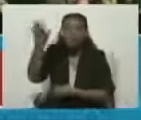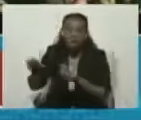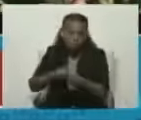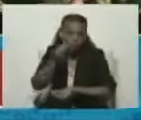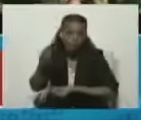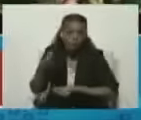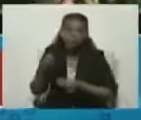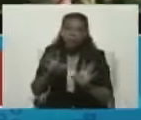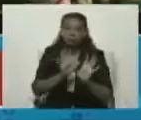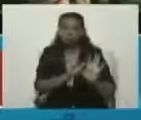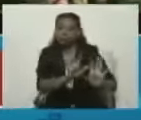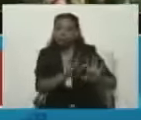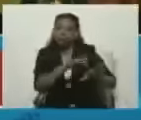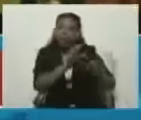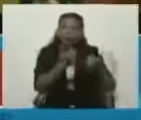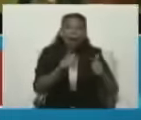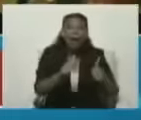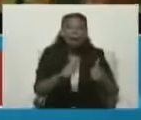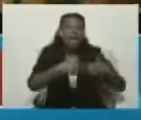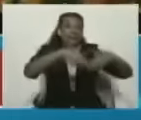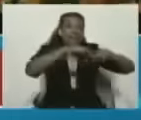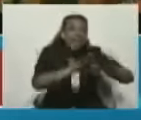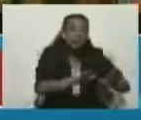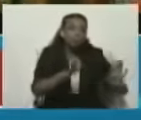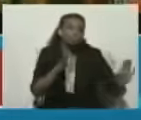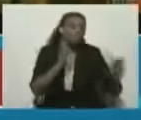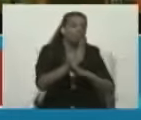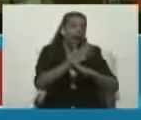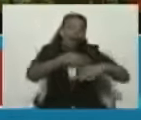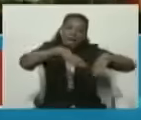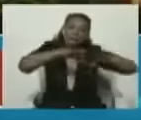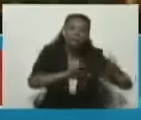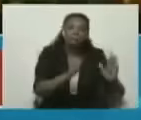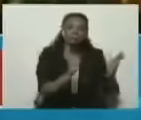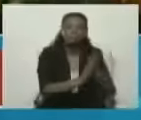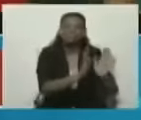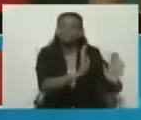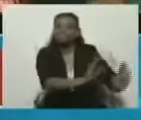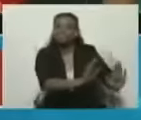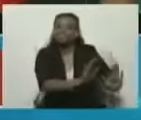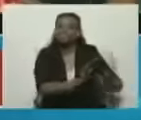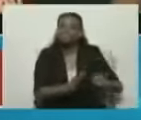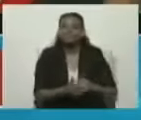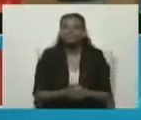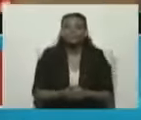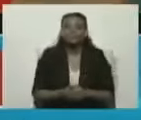para desactivar cualquier intento de torcer la voluntad del elector en Venezuela.